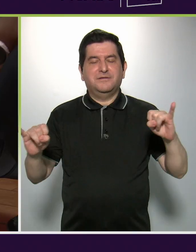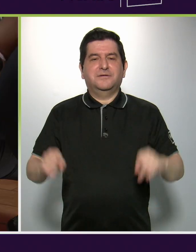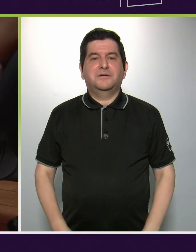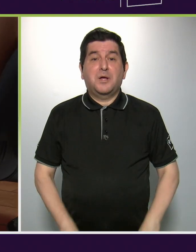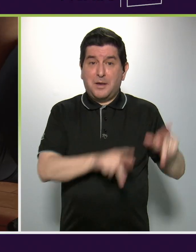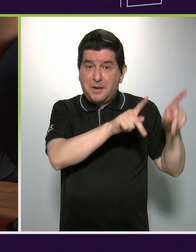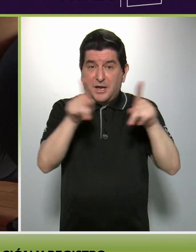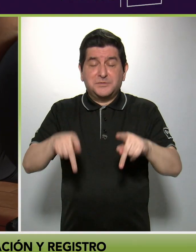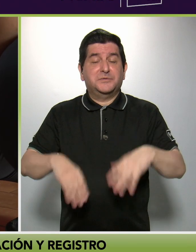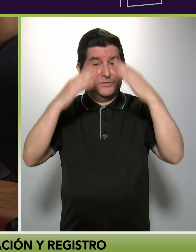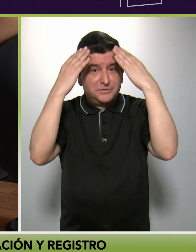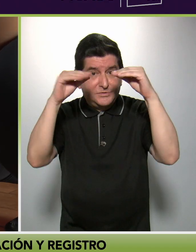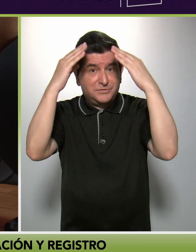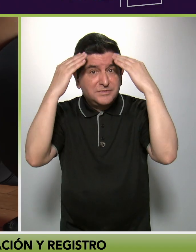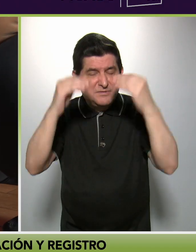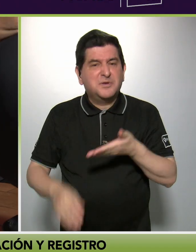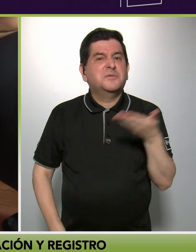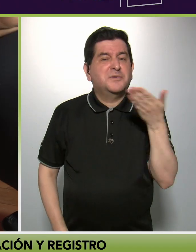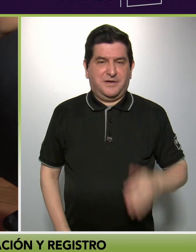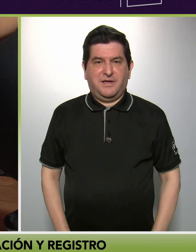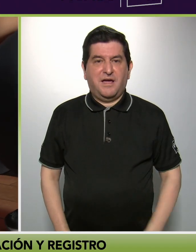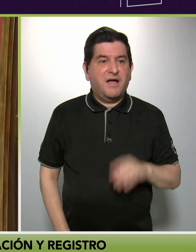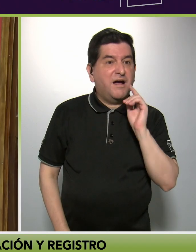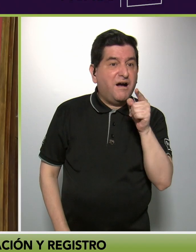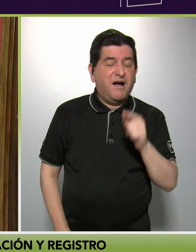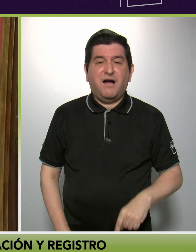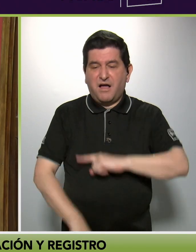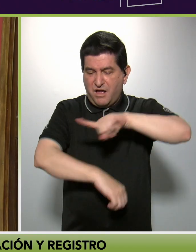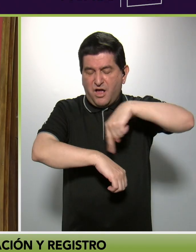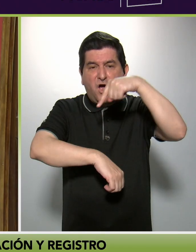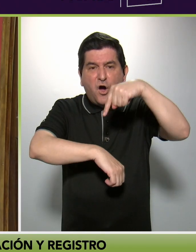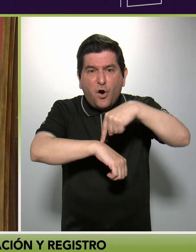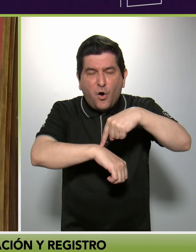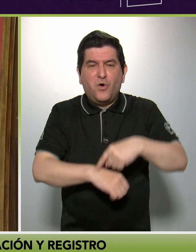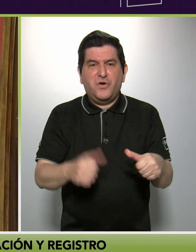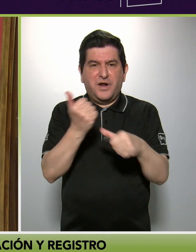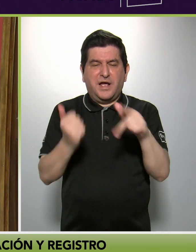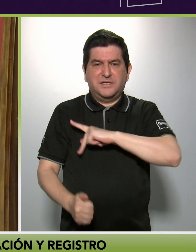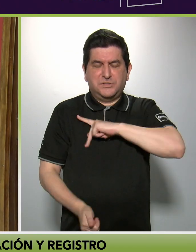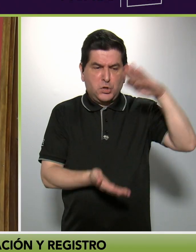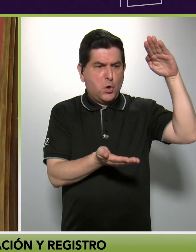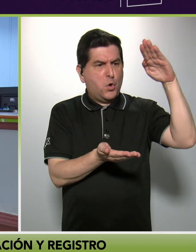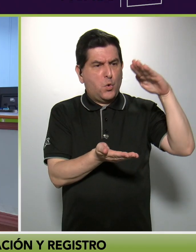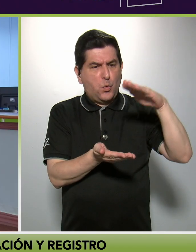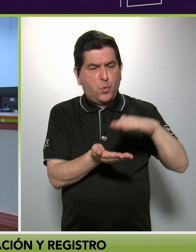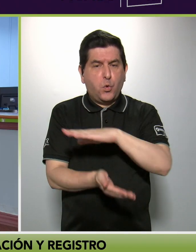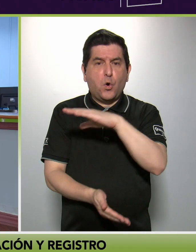las horas que tienen de asistencia personal, o también ha habido una burocratización, por ejemplo,